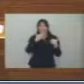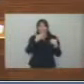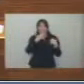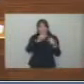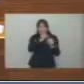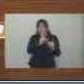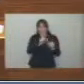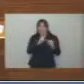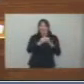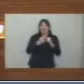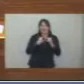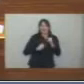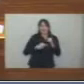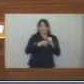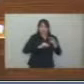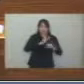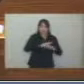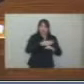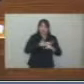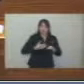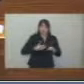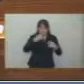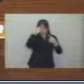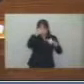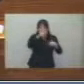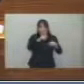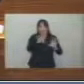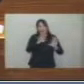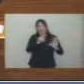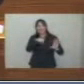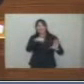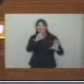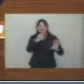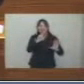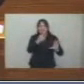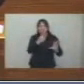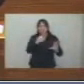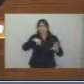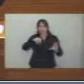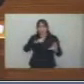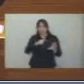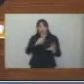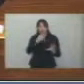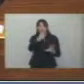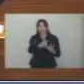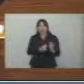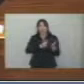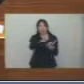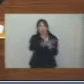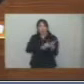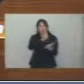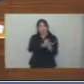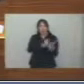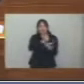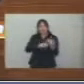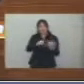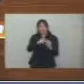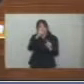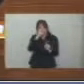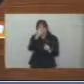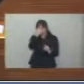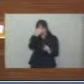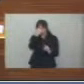háganlo, háganlo. Pero no se extrañen ni se quejen de que se lo recordemos una y otra vez. Que eso es incompatible